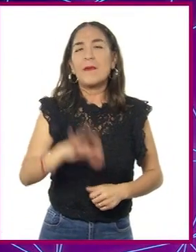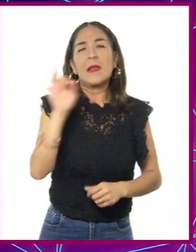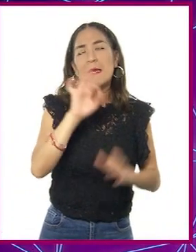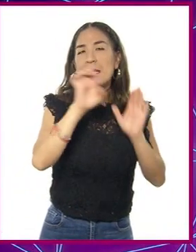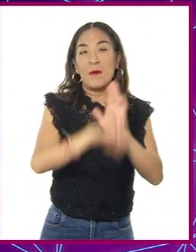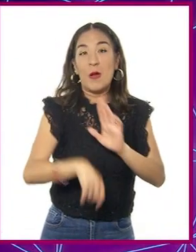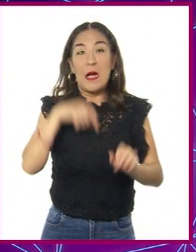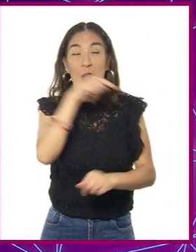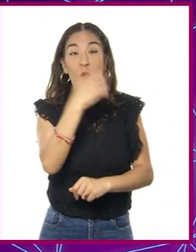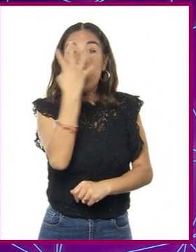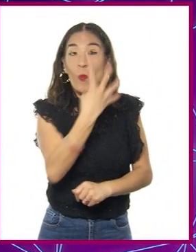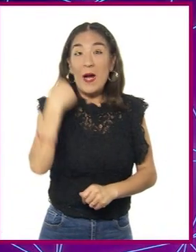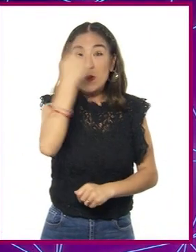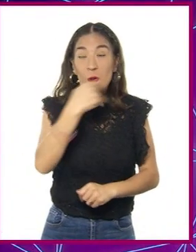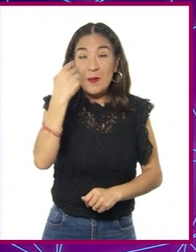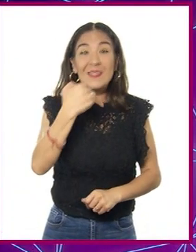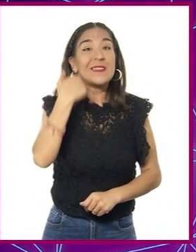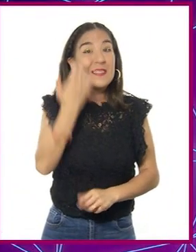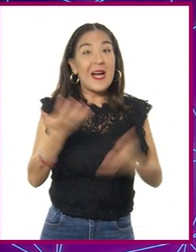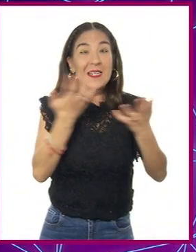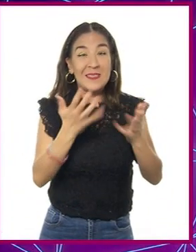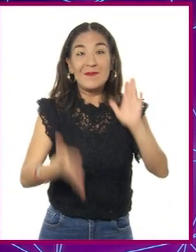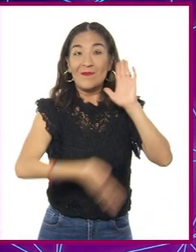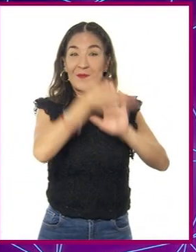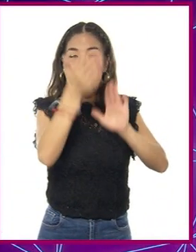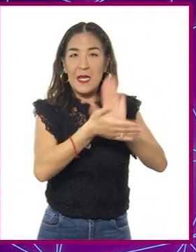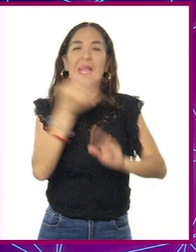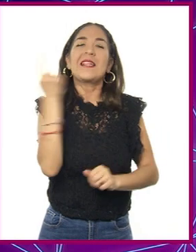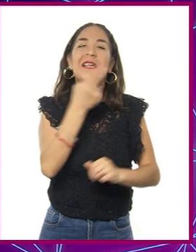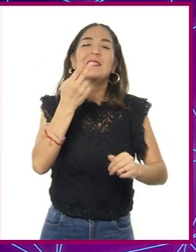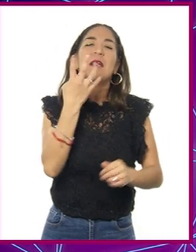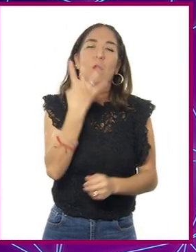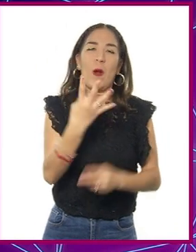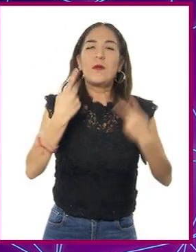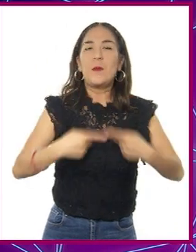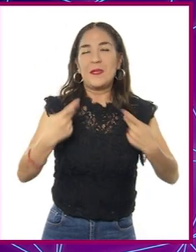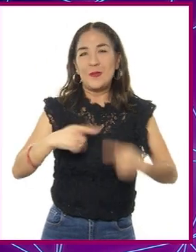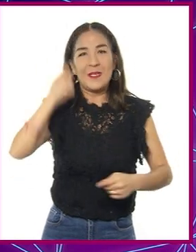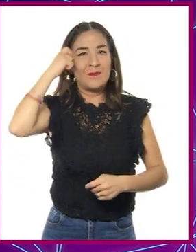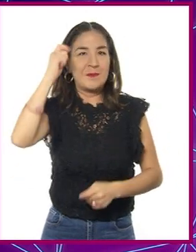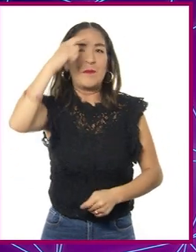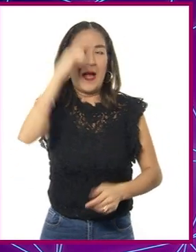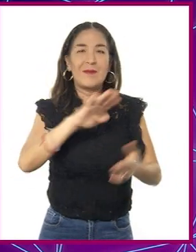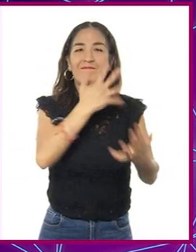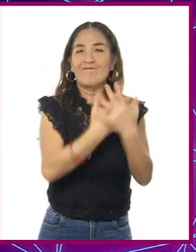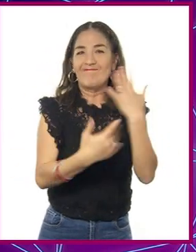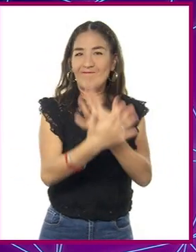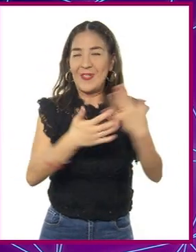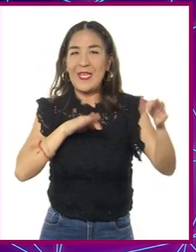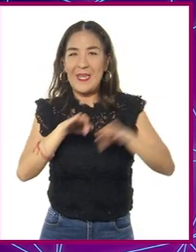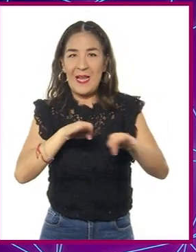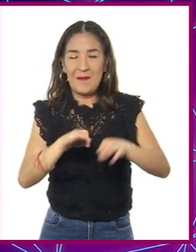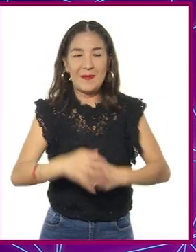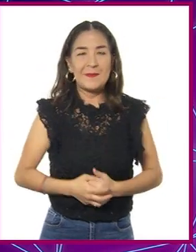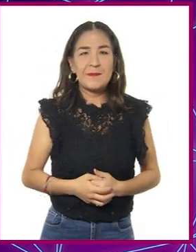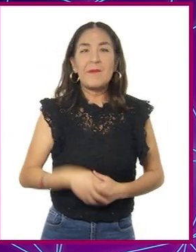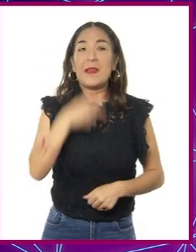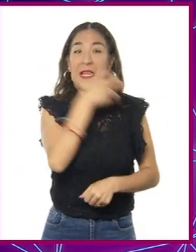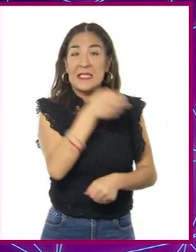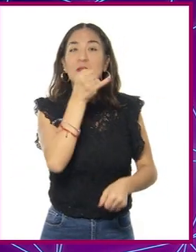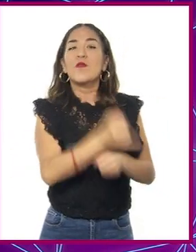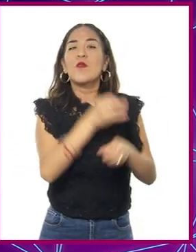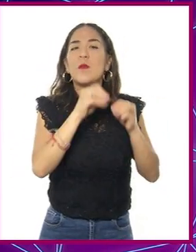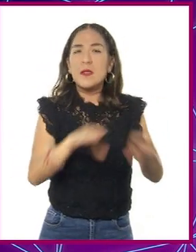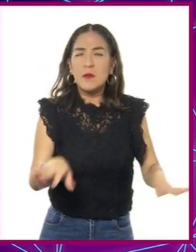en 4 horas, se necesitan 3 albañiles para terminarlo. Así es. Y con esta información se puede